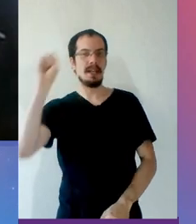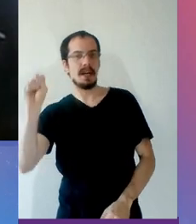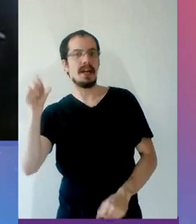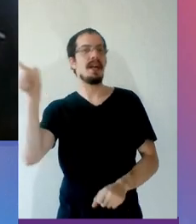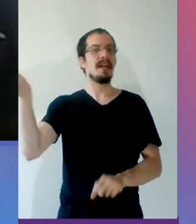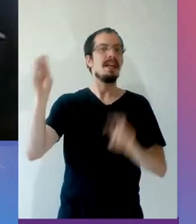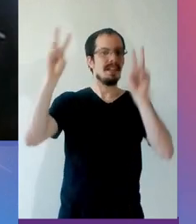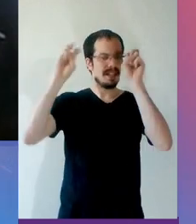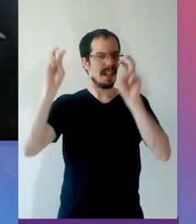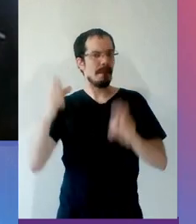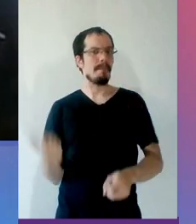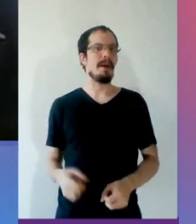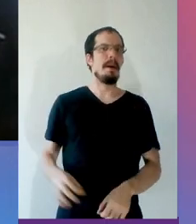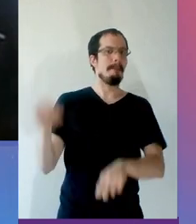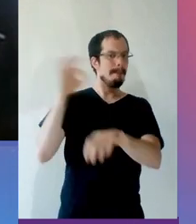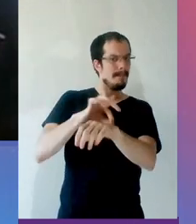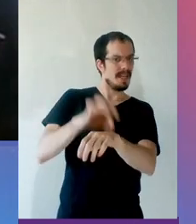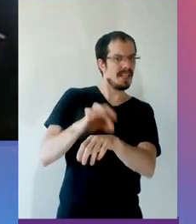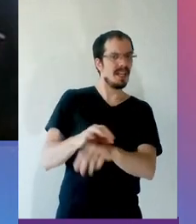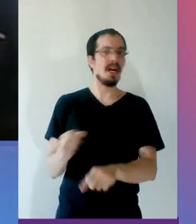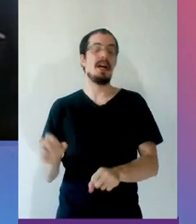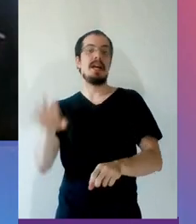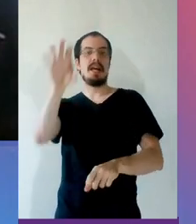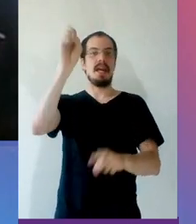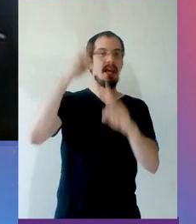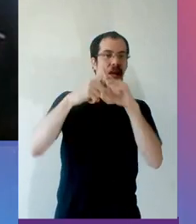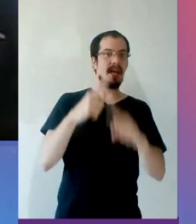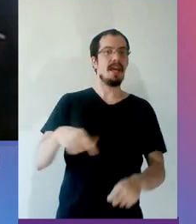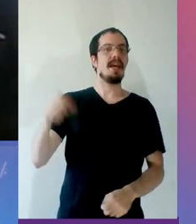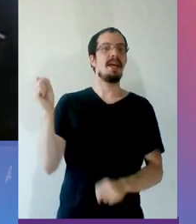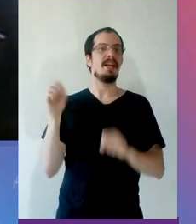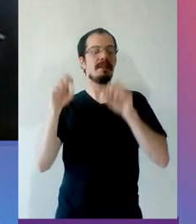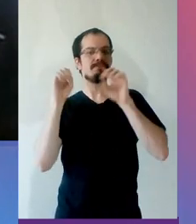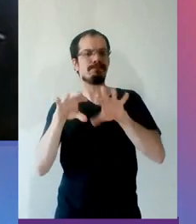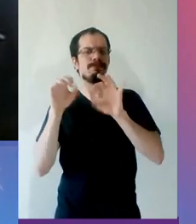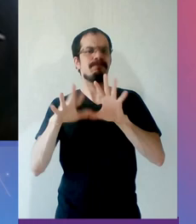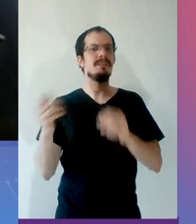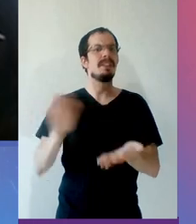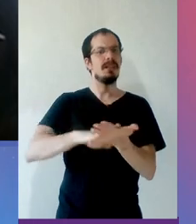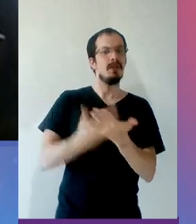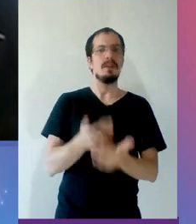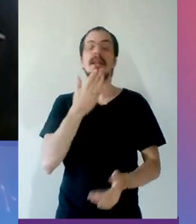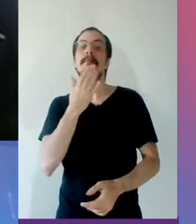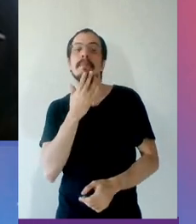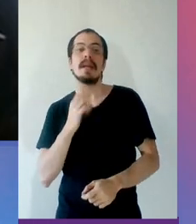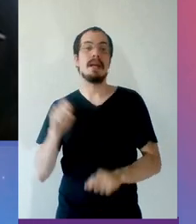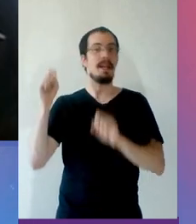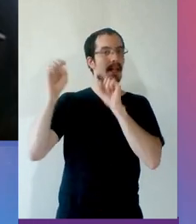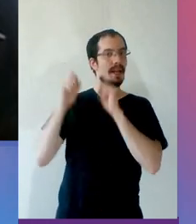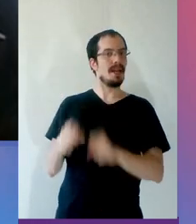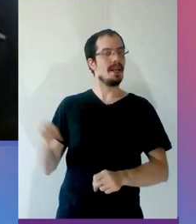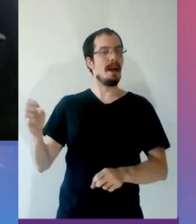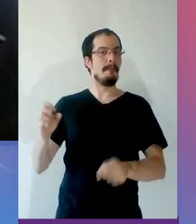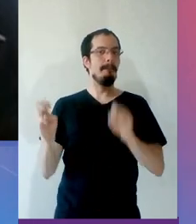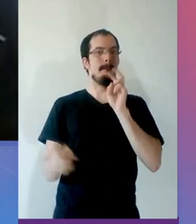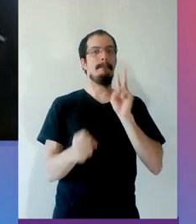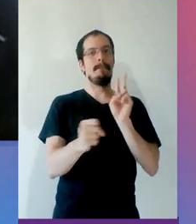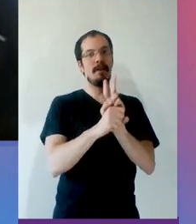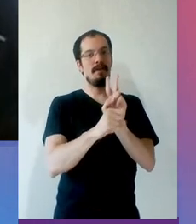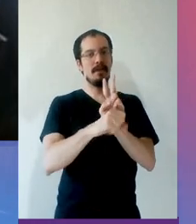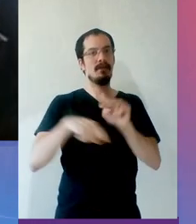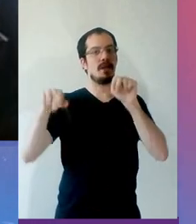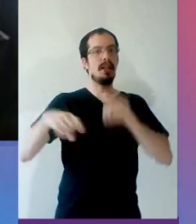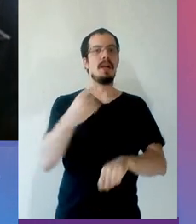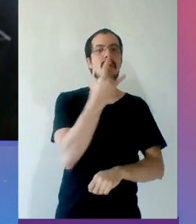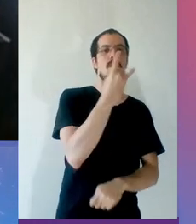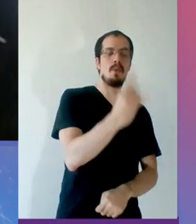ex ministra de Salud, ¿cierto? Y además académica de la Universidad de Chile, que nos va a compartir hoy día, de la